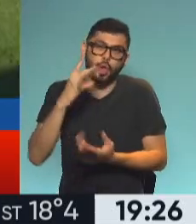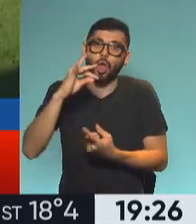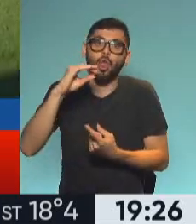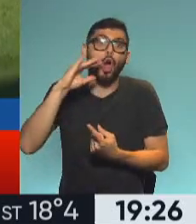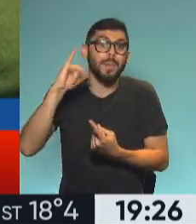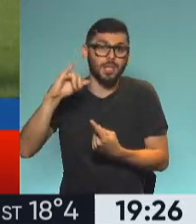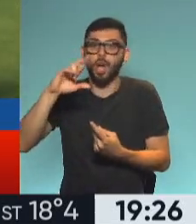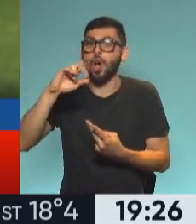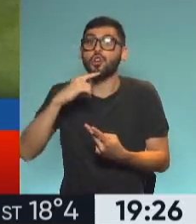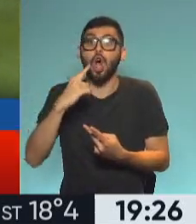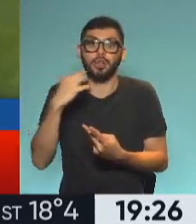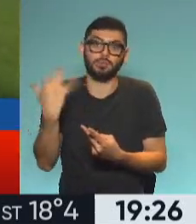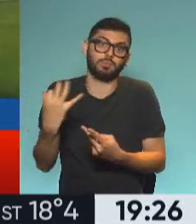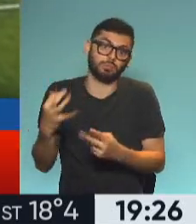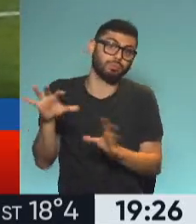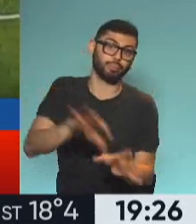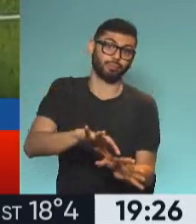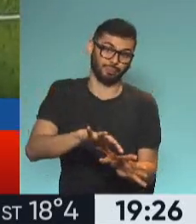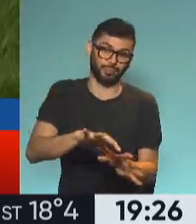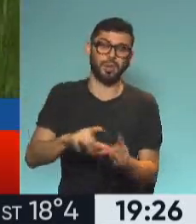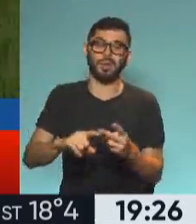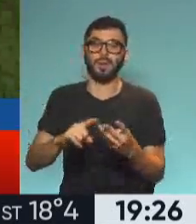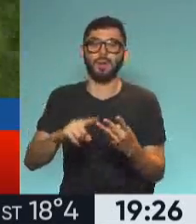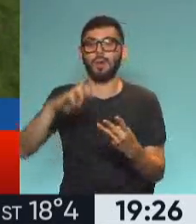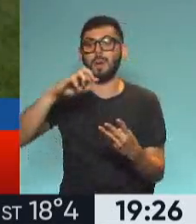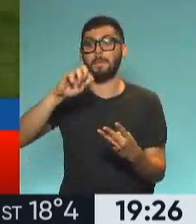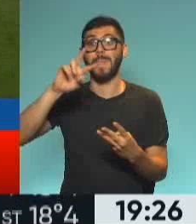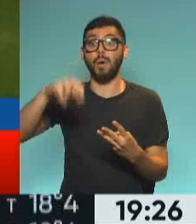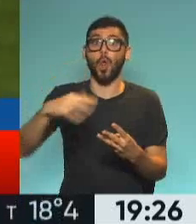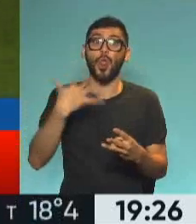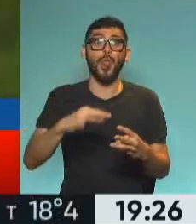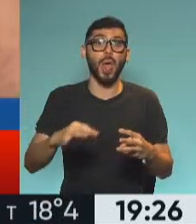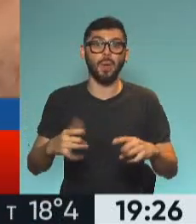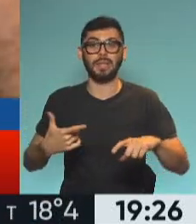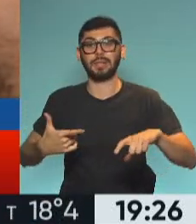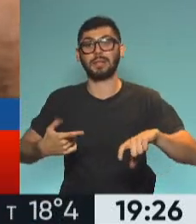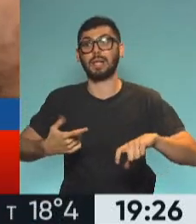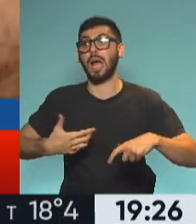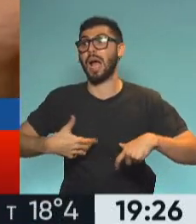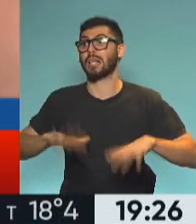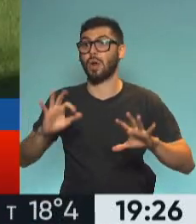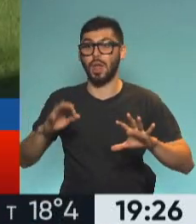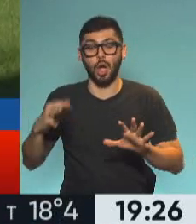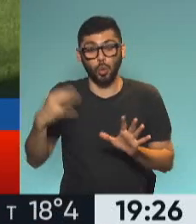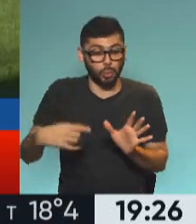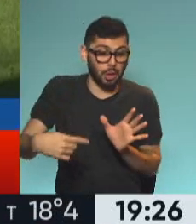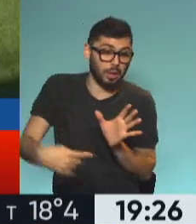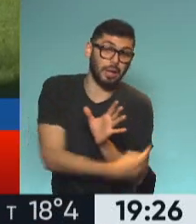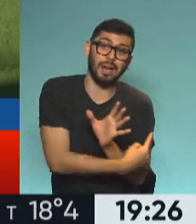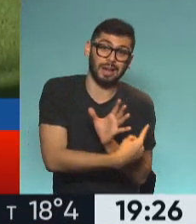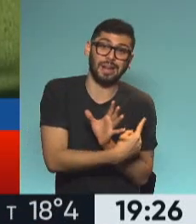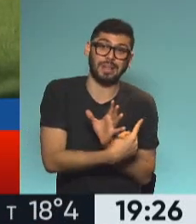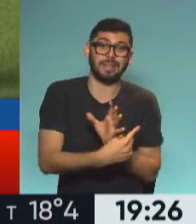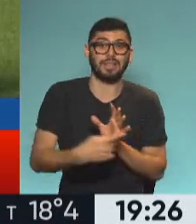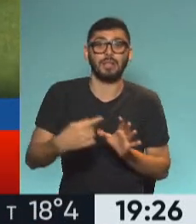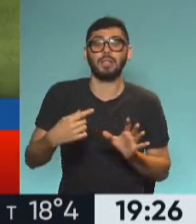luce. A partir de allí, Pavón estaba obligado, lo hizo casi de casualidad, le pasa por abajo a Chila Gómez,